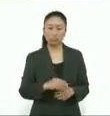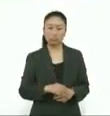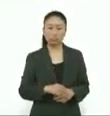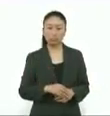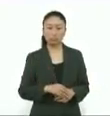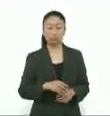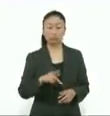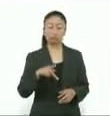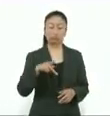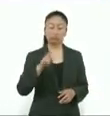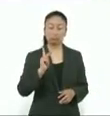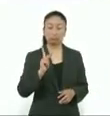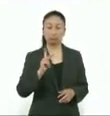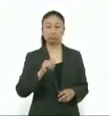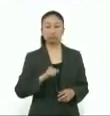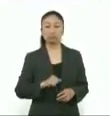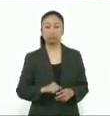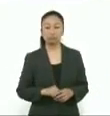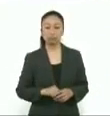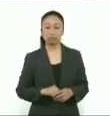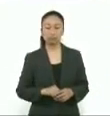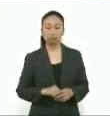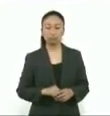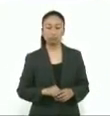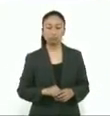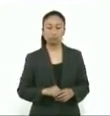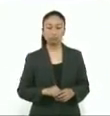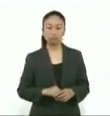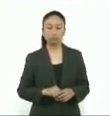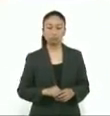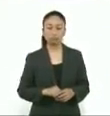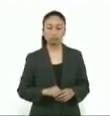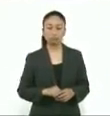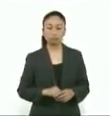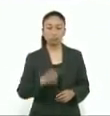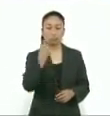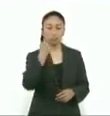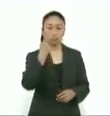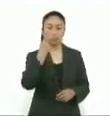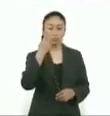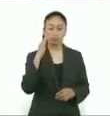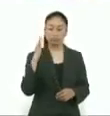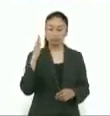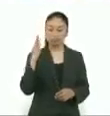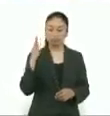no había, les digo, ni un pinche espejo,